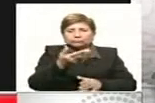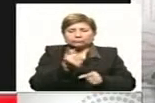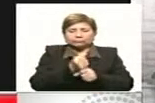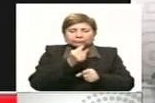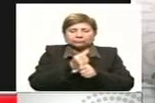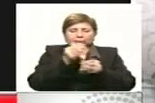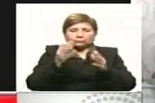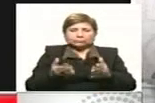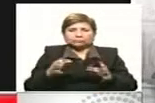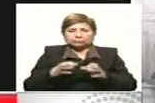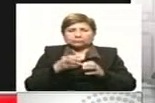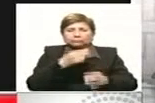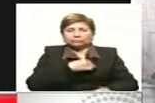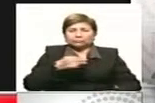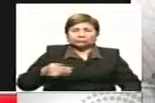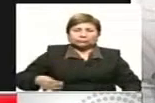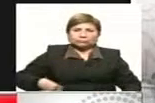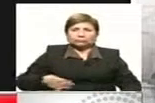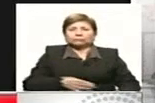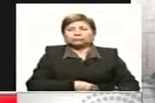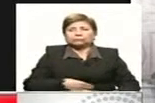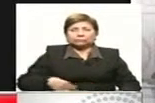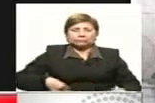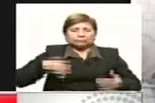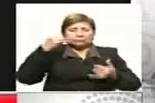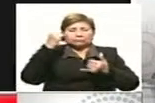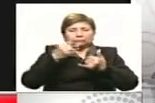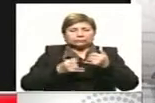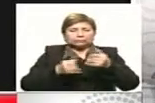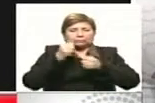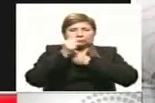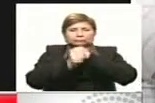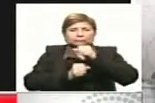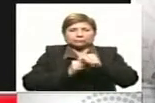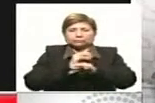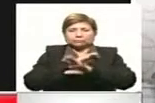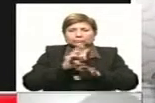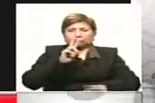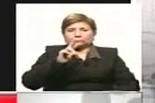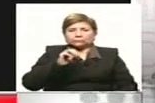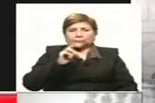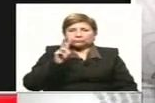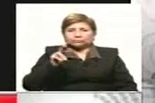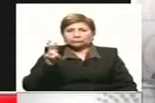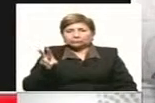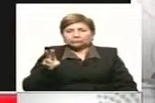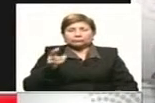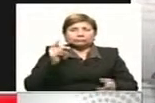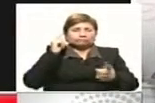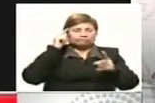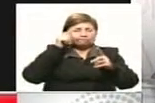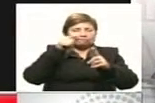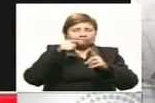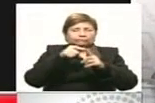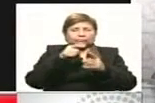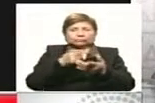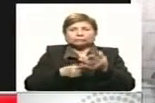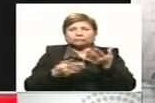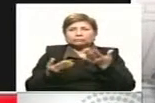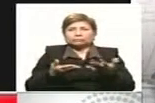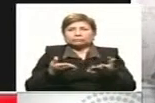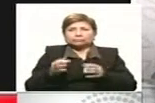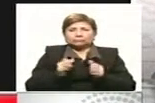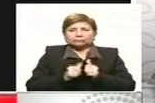de la Presidencia del Consejo de Ministros, culmine el año 2022. Y hacia eso tenemos que apuntar, porque eso también supone